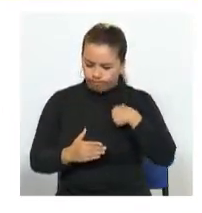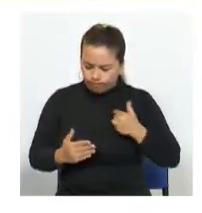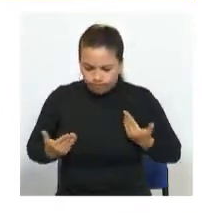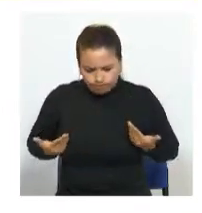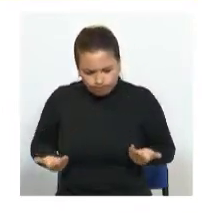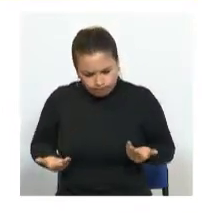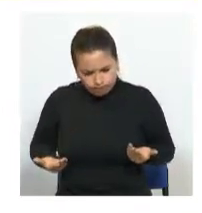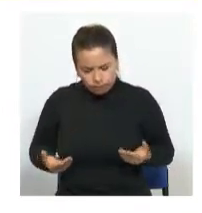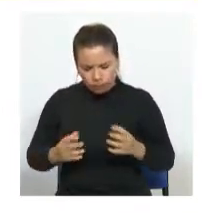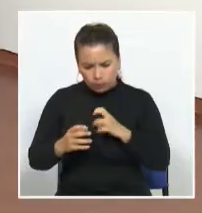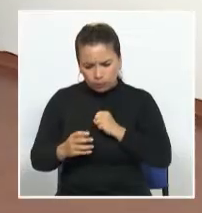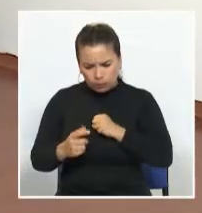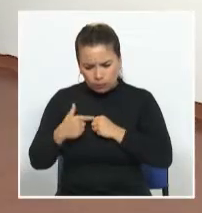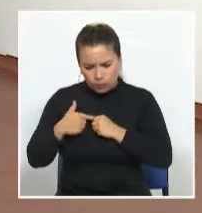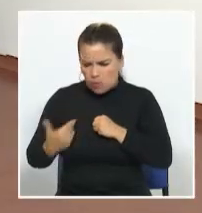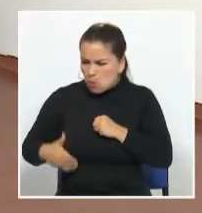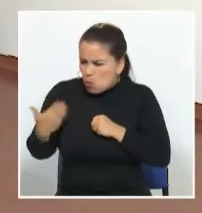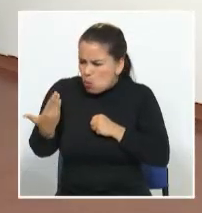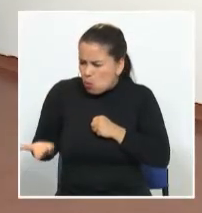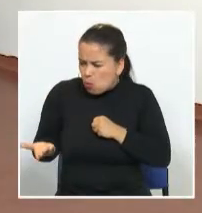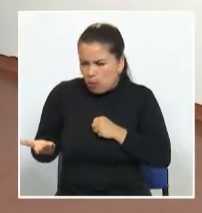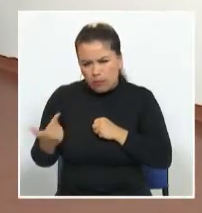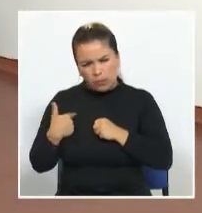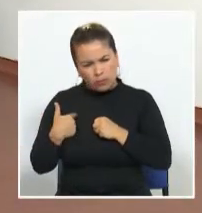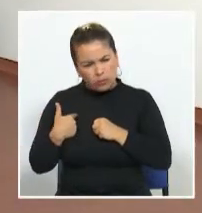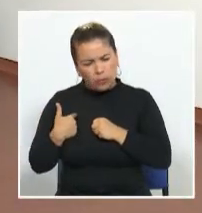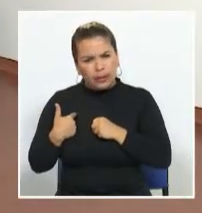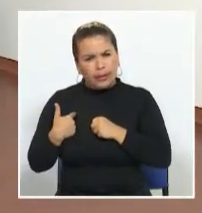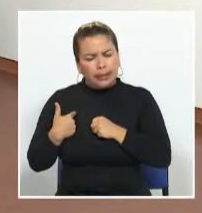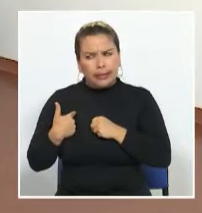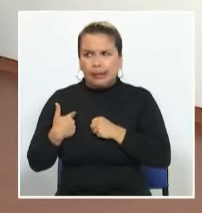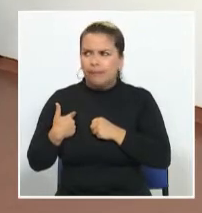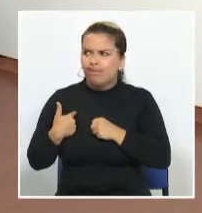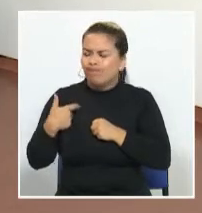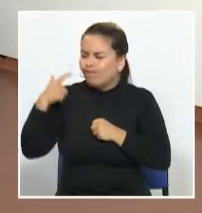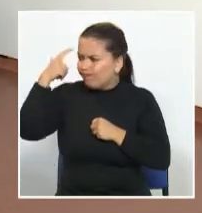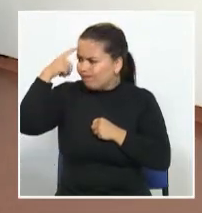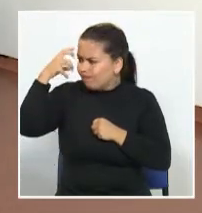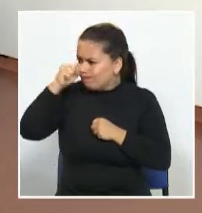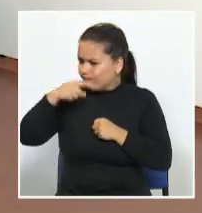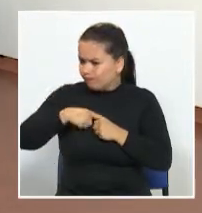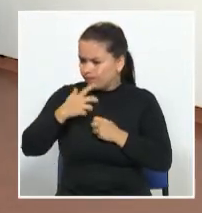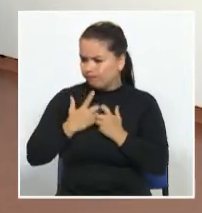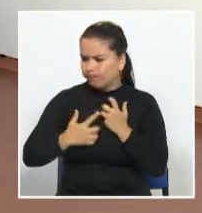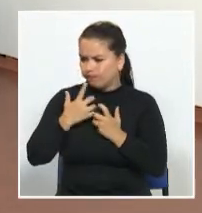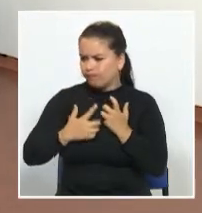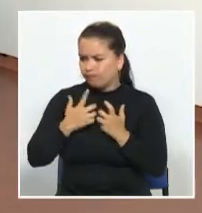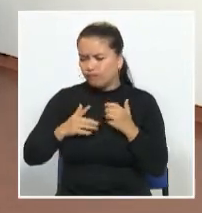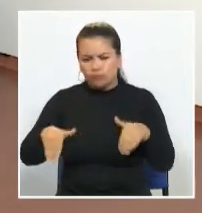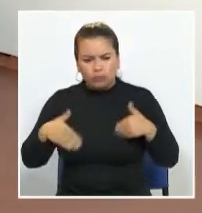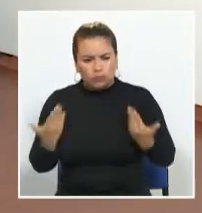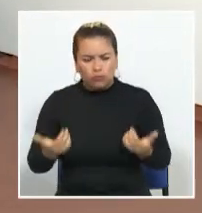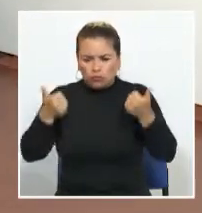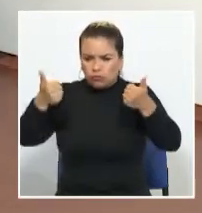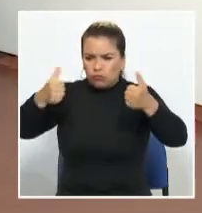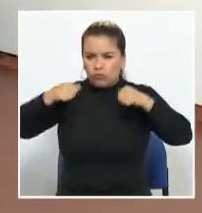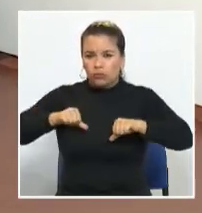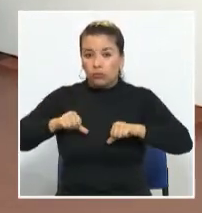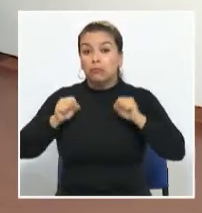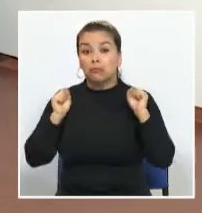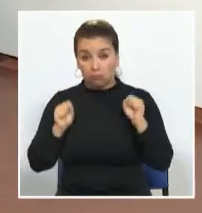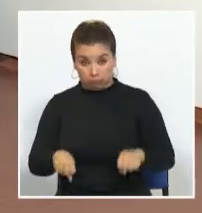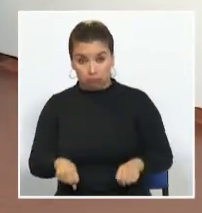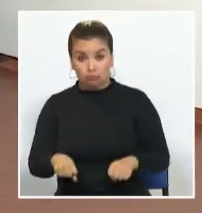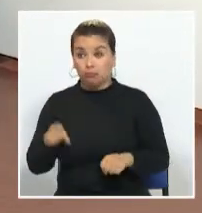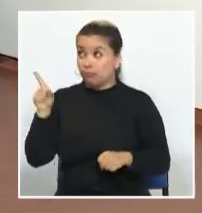su corazón, cómo podrían darse cuenta acerca de la función de su corazón, lo pueden hacer mediante este tipo de